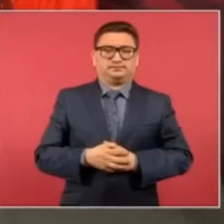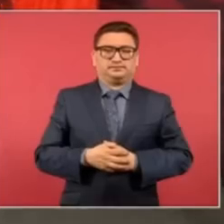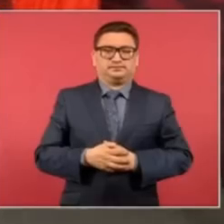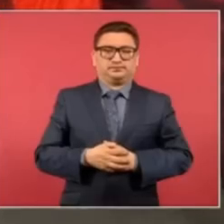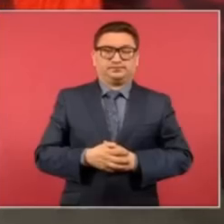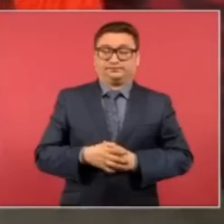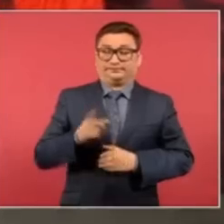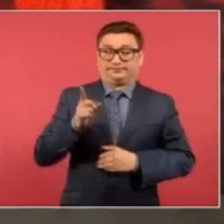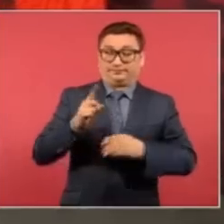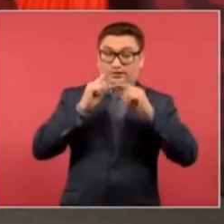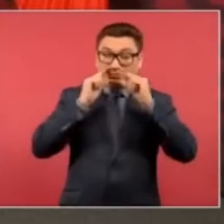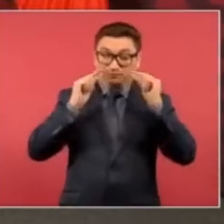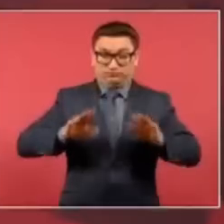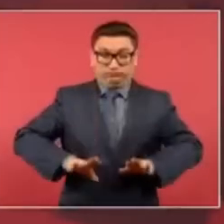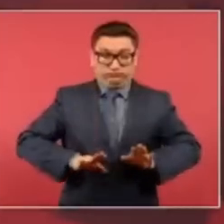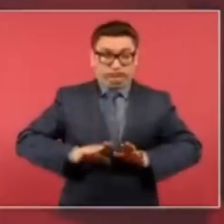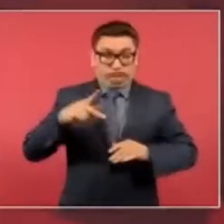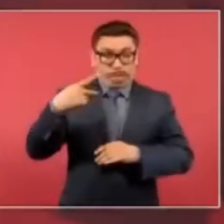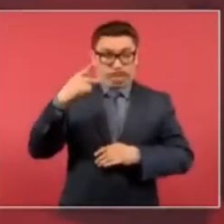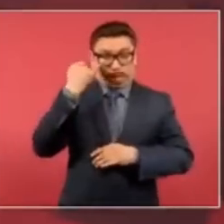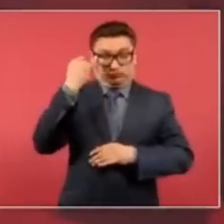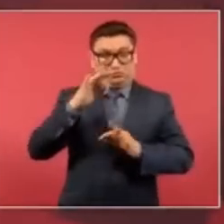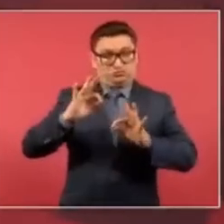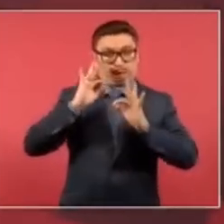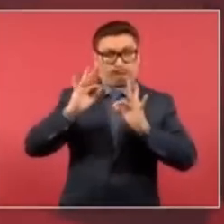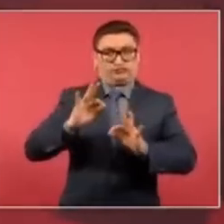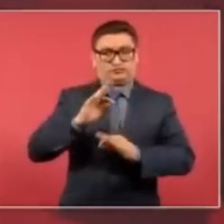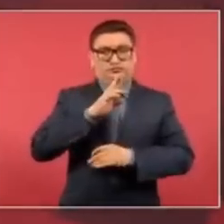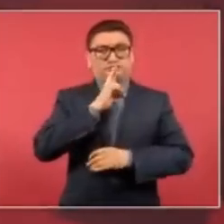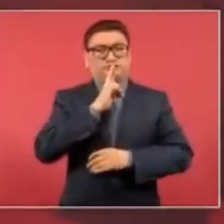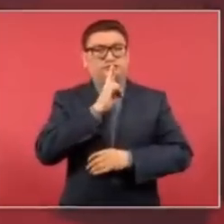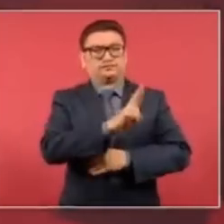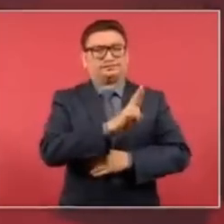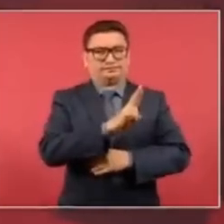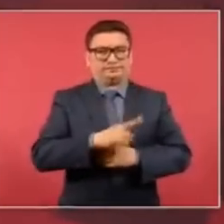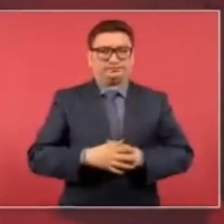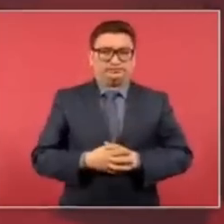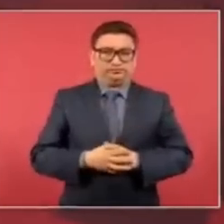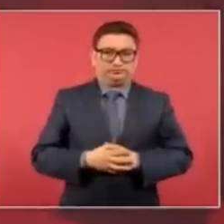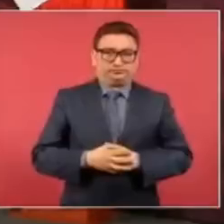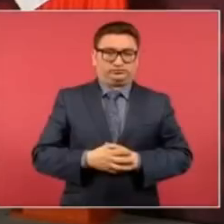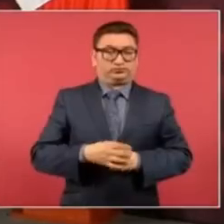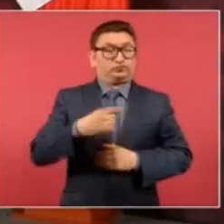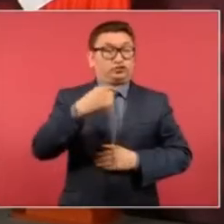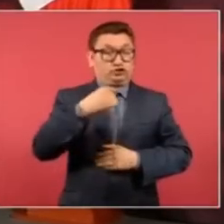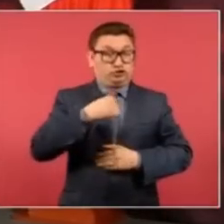eran sus convicciones. Le contestó diciéndole: yo no fui a la